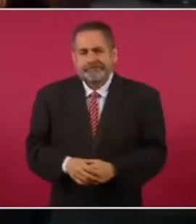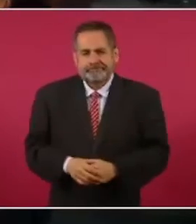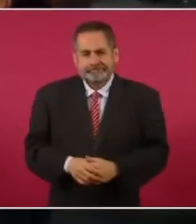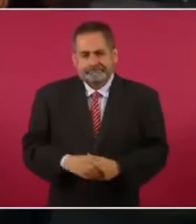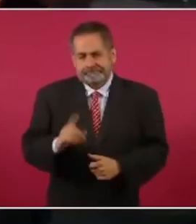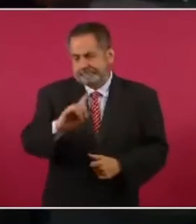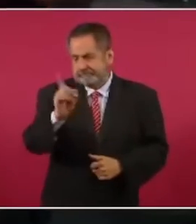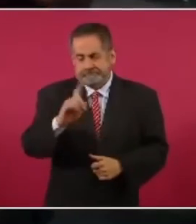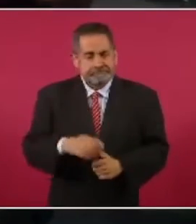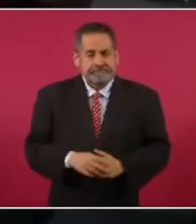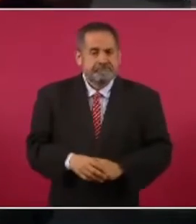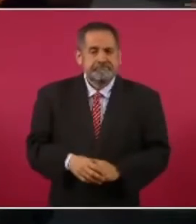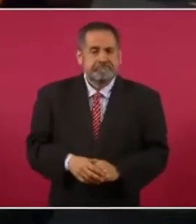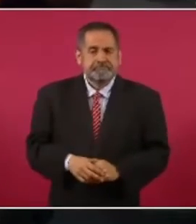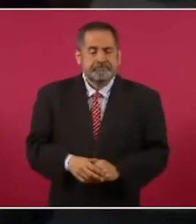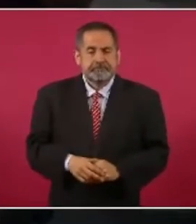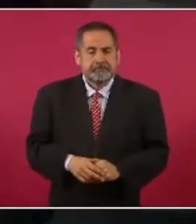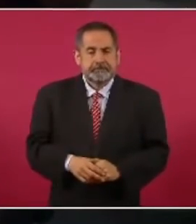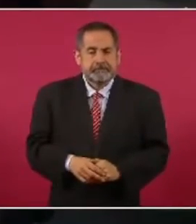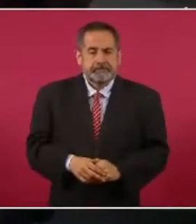No.